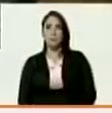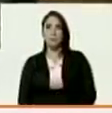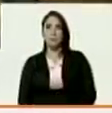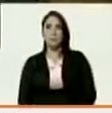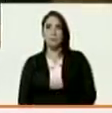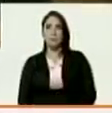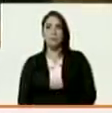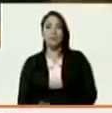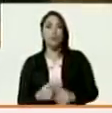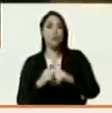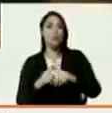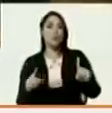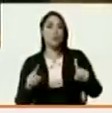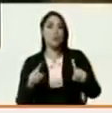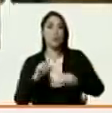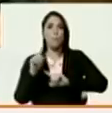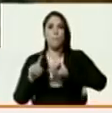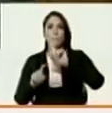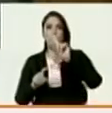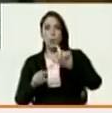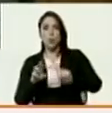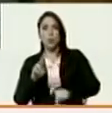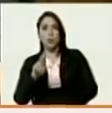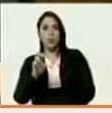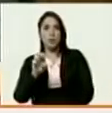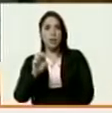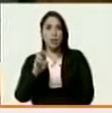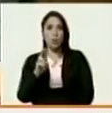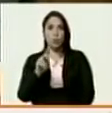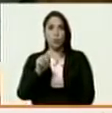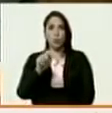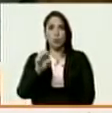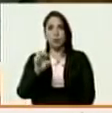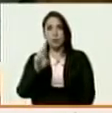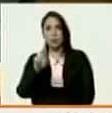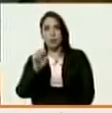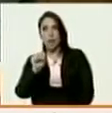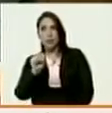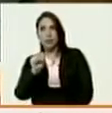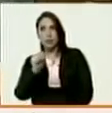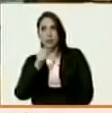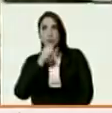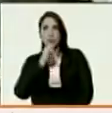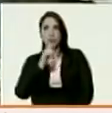Siguiente pregunta por la agencia Reuters, Vivian Sequera.